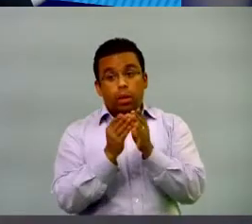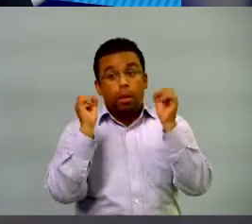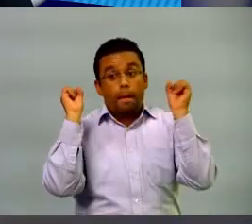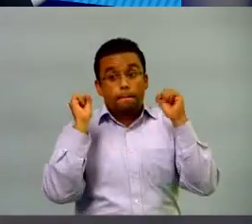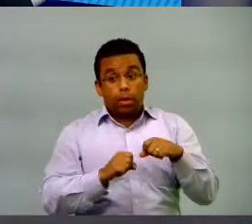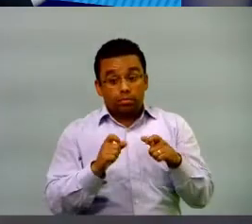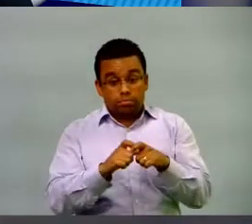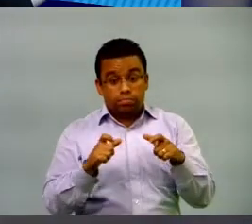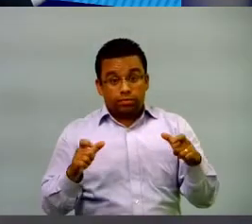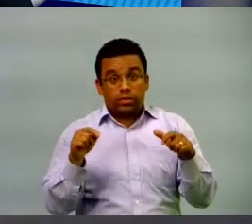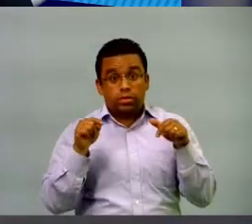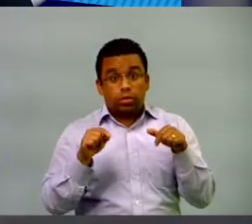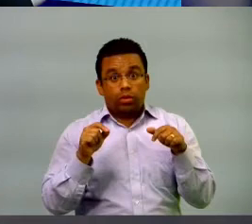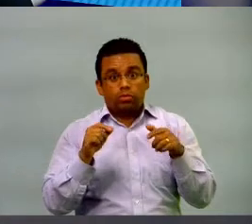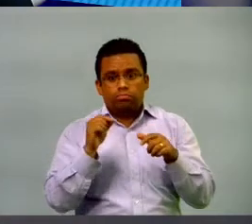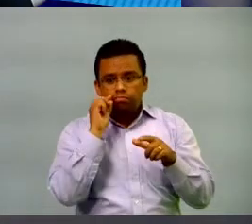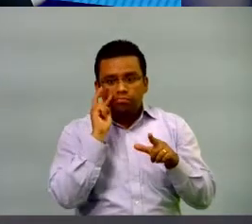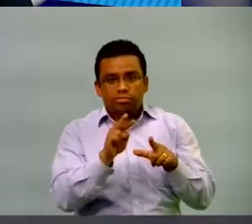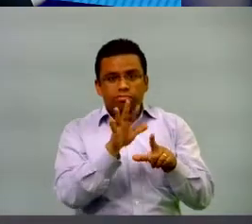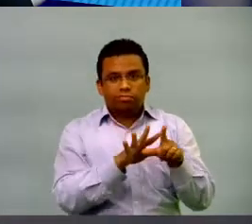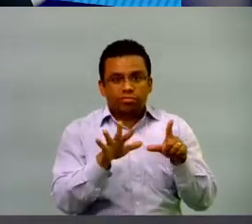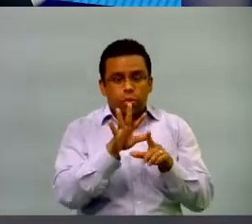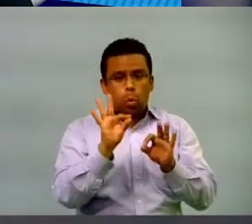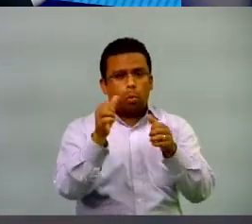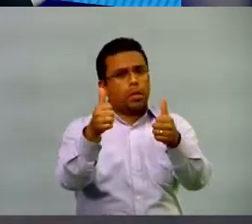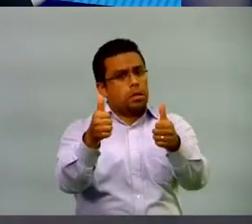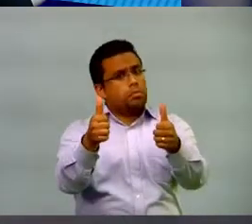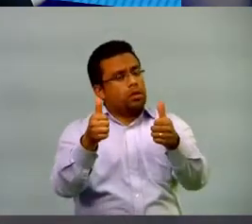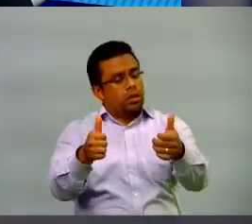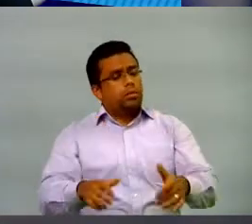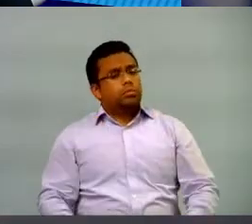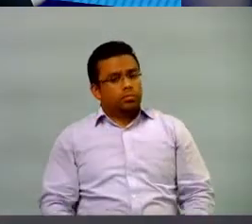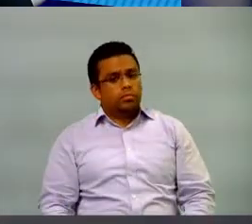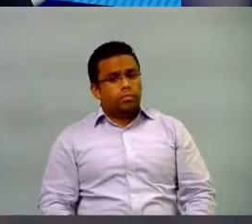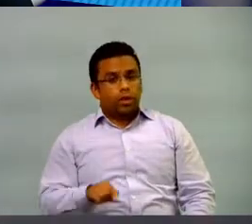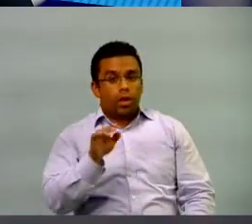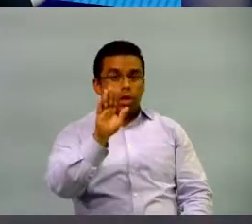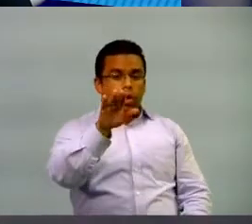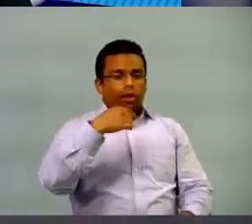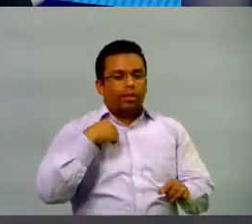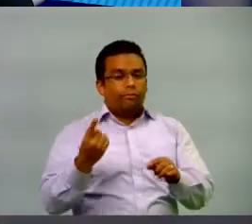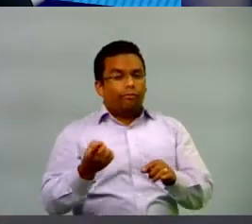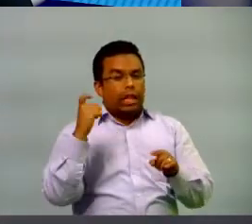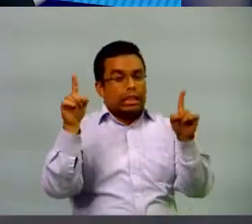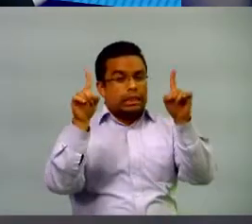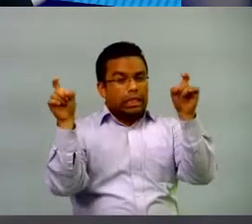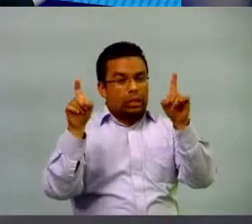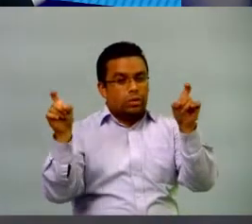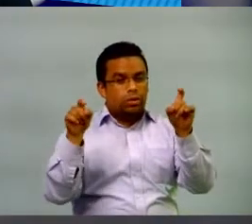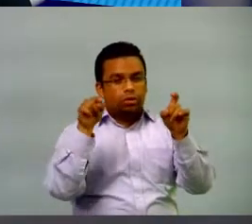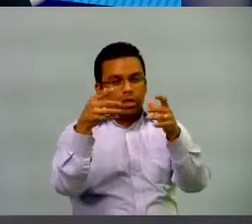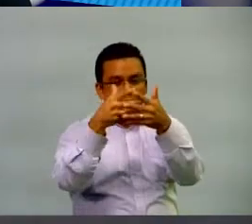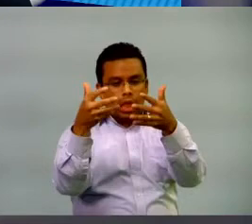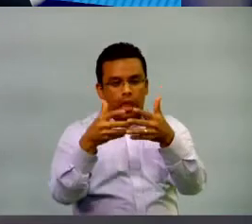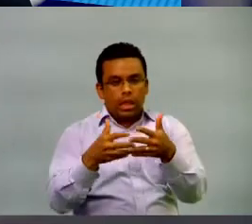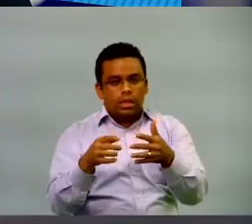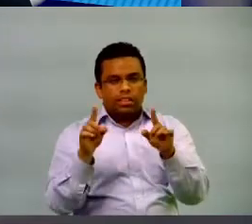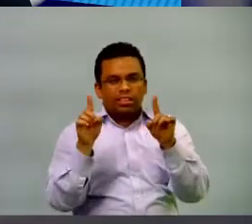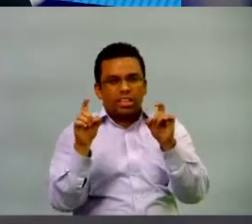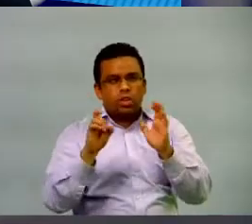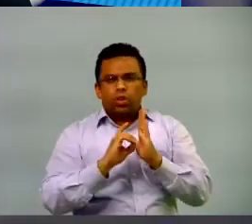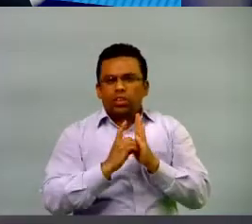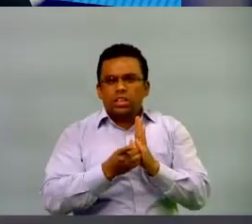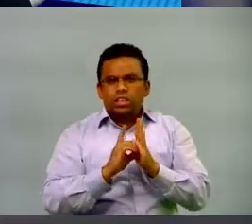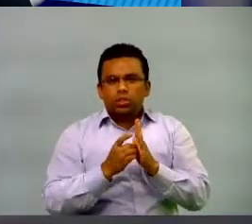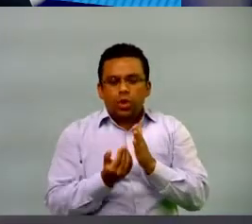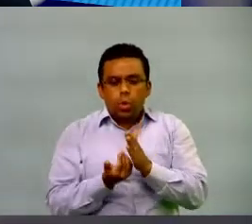tipo de grandes documentales. Muy, muy, muy chévere. Tenemos que mejorar los títulos porque está complicado el título de Diccionario